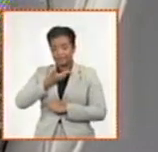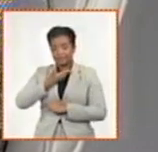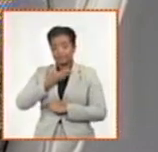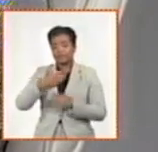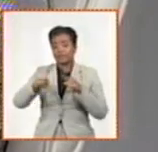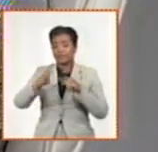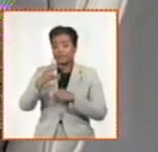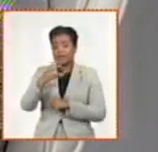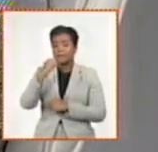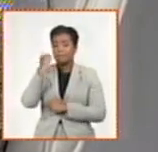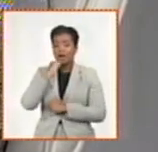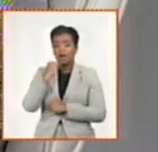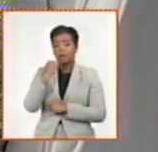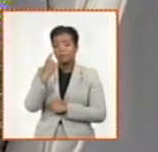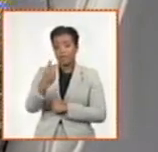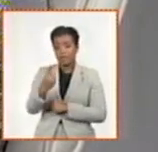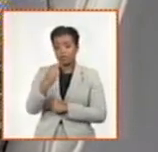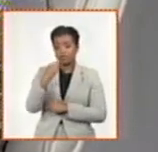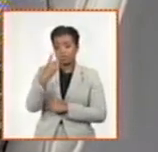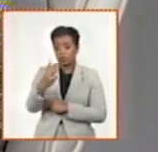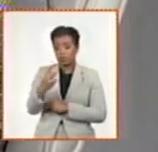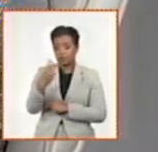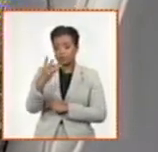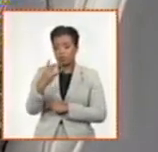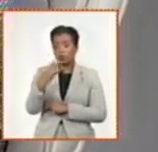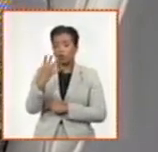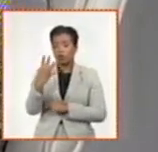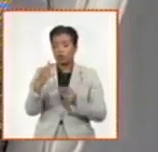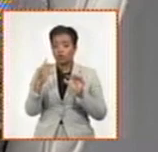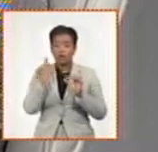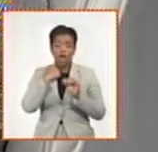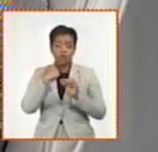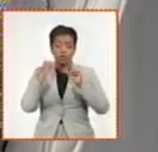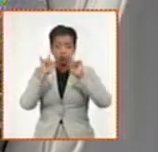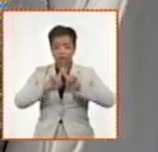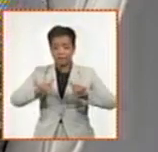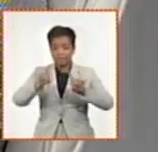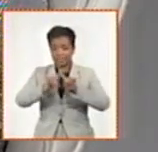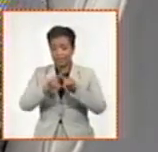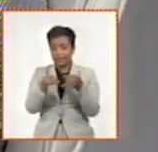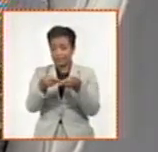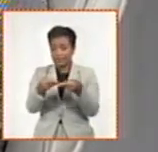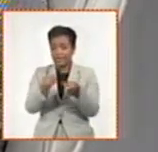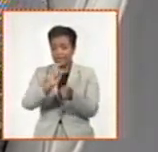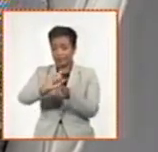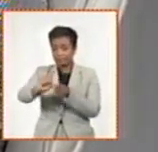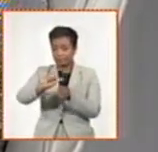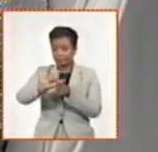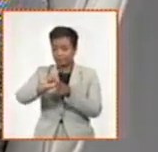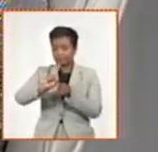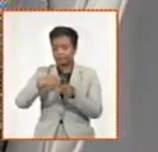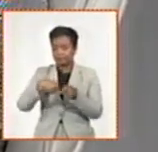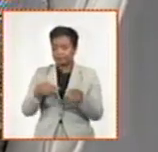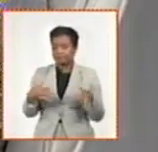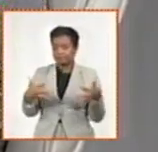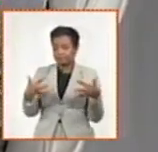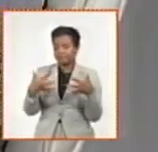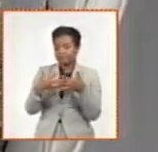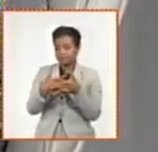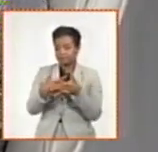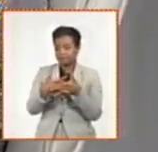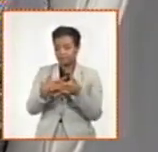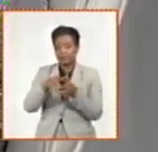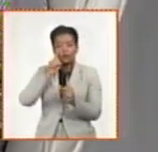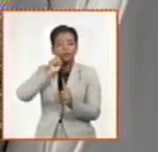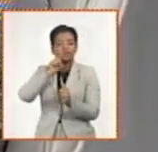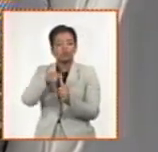más, uno en primero, en tercero y en cuarto año de la universidad, donde también vinculamos la ciencia con la técnica, porque todo lo hemos experimentado, pero con el ánimo